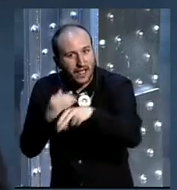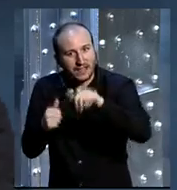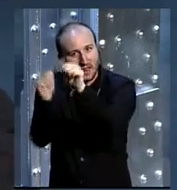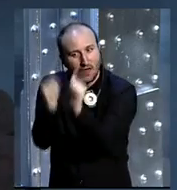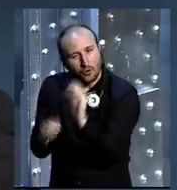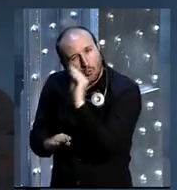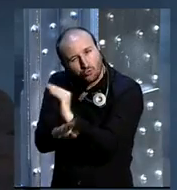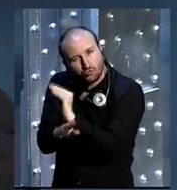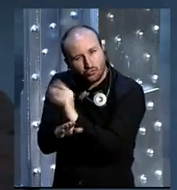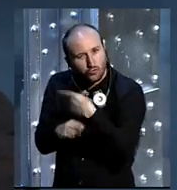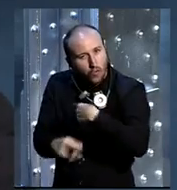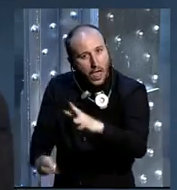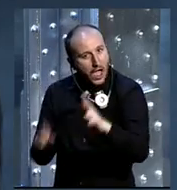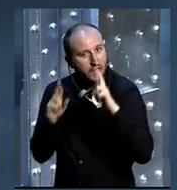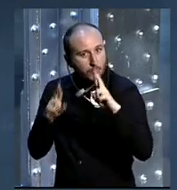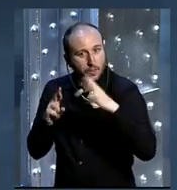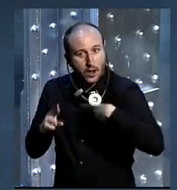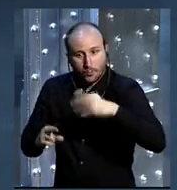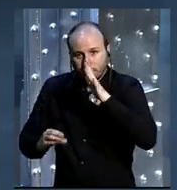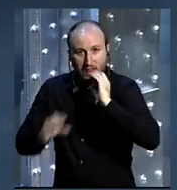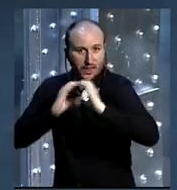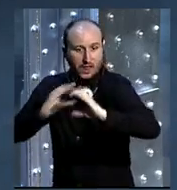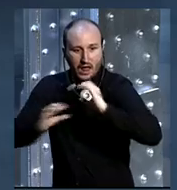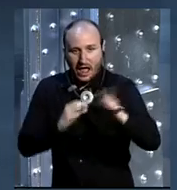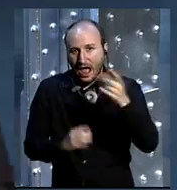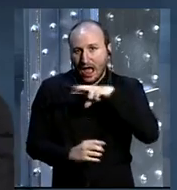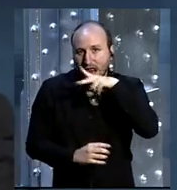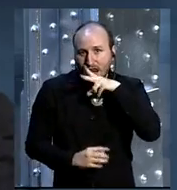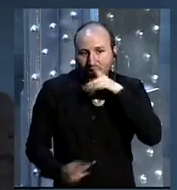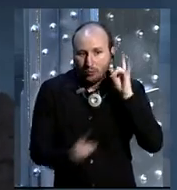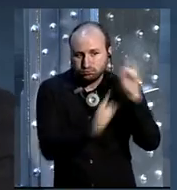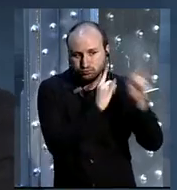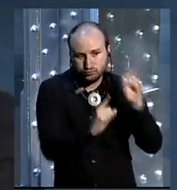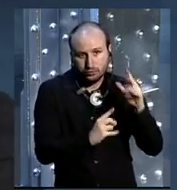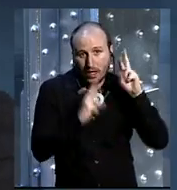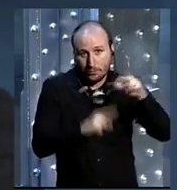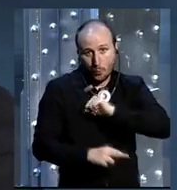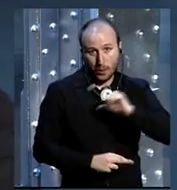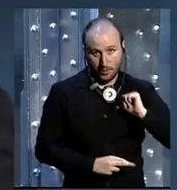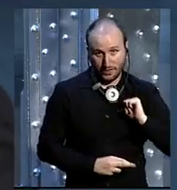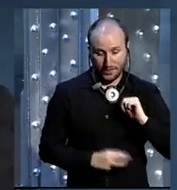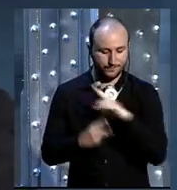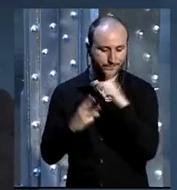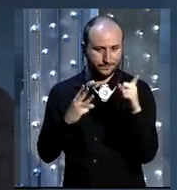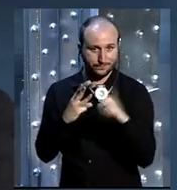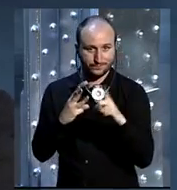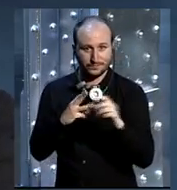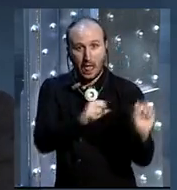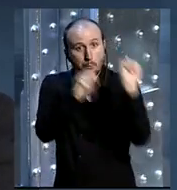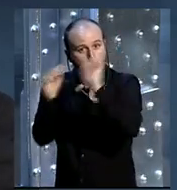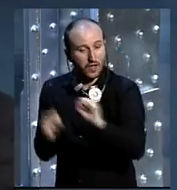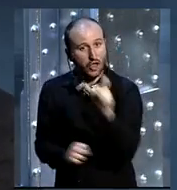espero que que mi conversación sea privada. Y el tercer elemento es del que estamos hablando, que es la protección de datos,